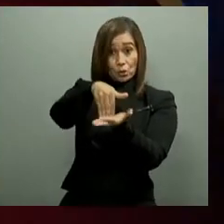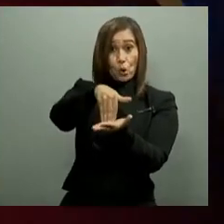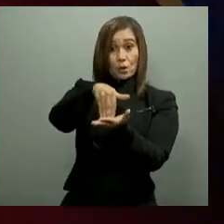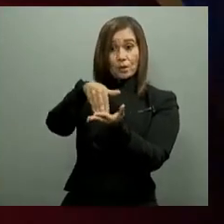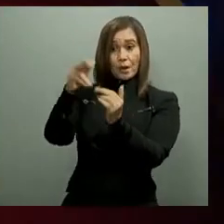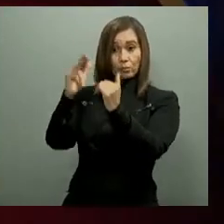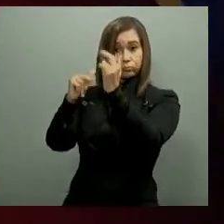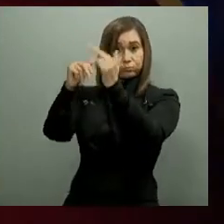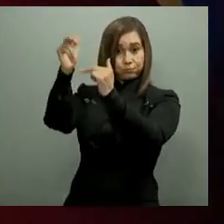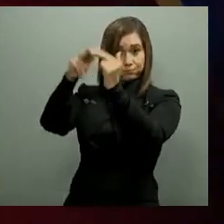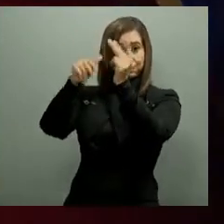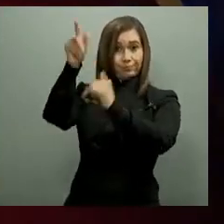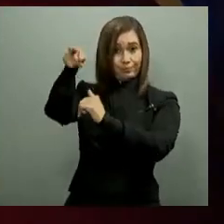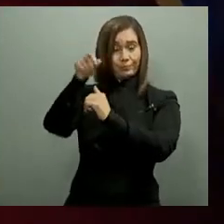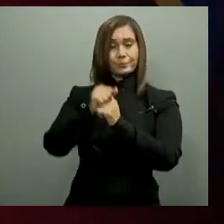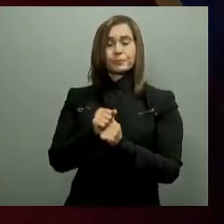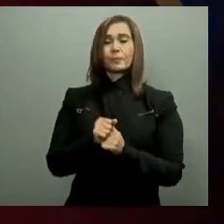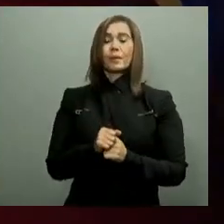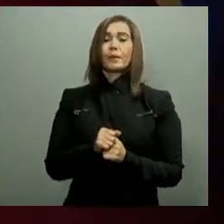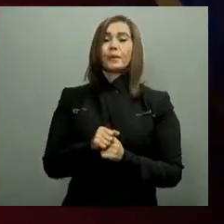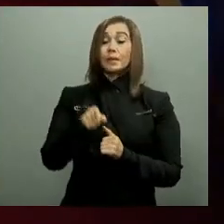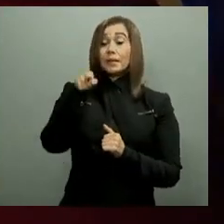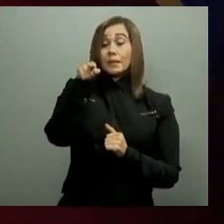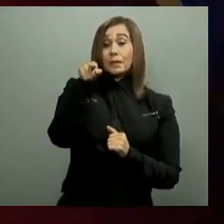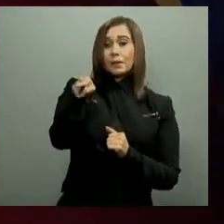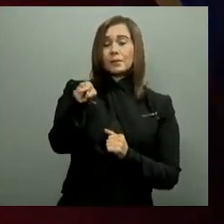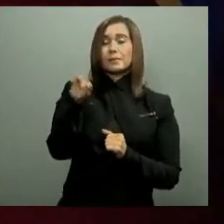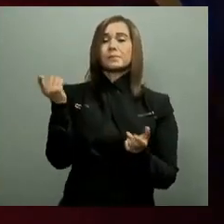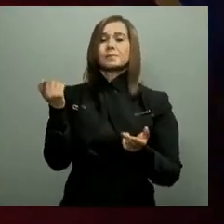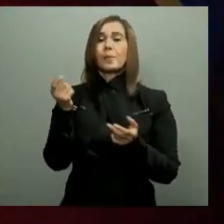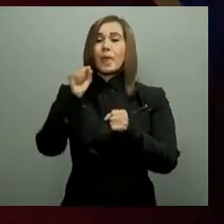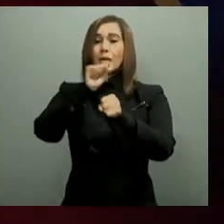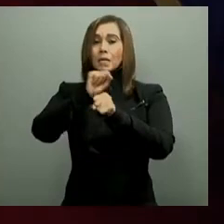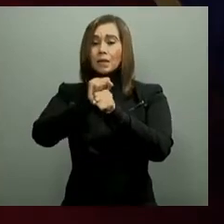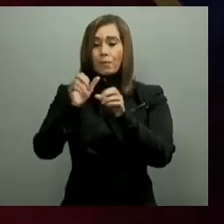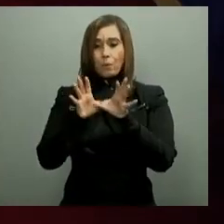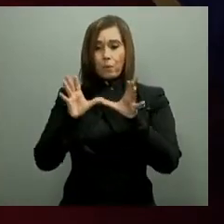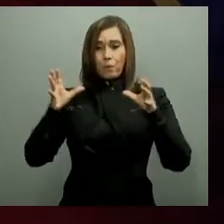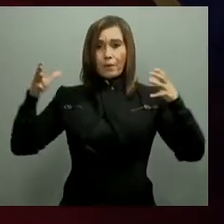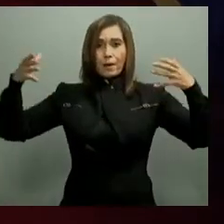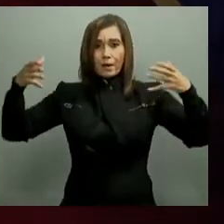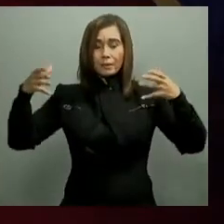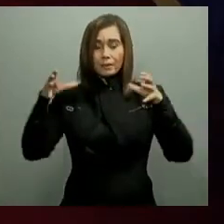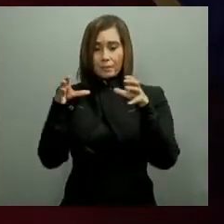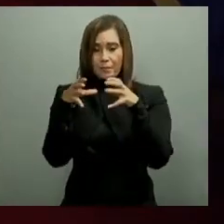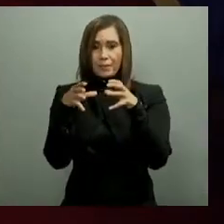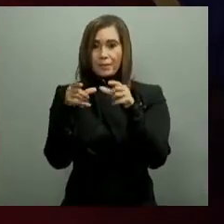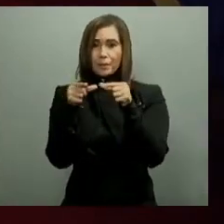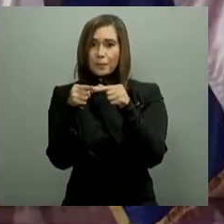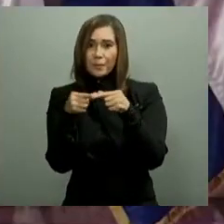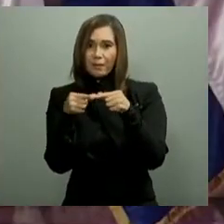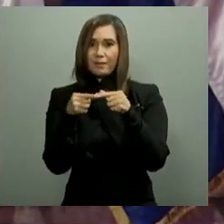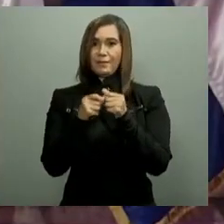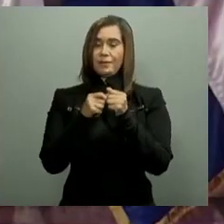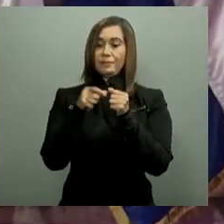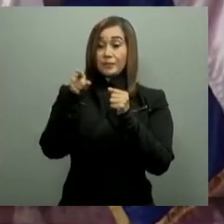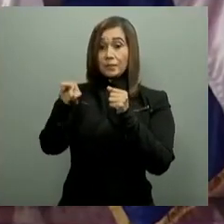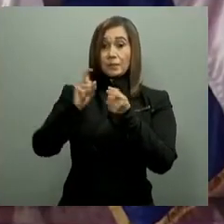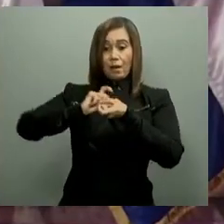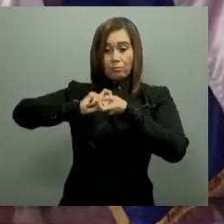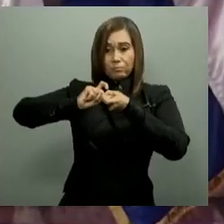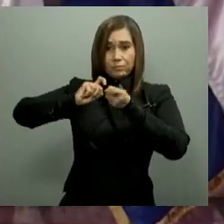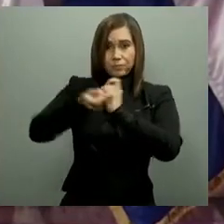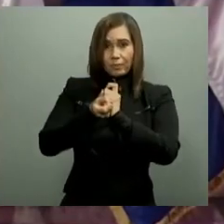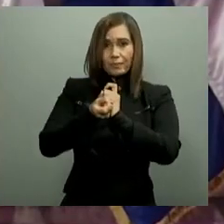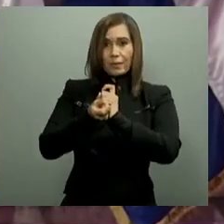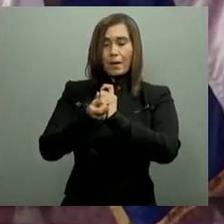partir de ahora, se incorporarán a este inventario obras de infraestructuras grandes, medianas y pequeñas, que cambiarán el perfil físico de